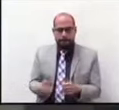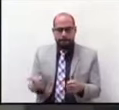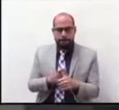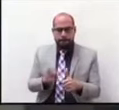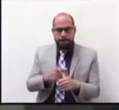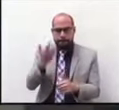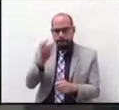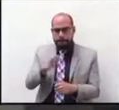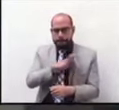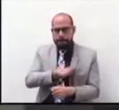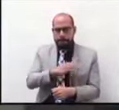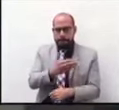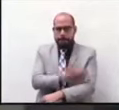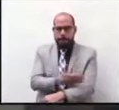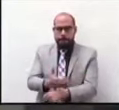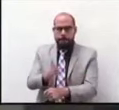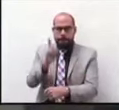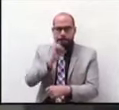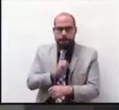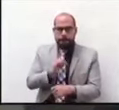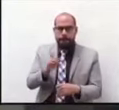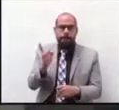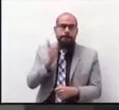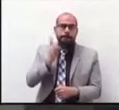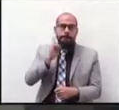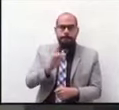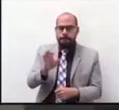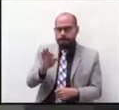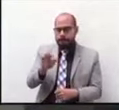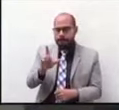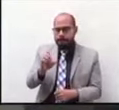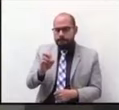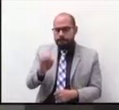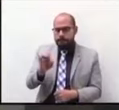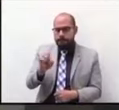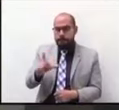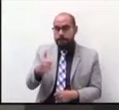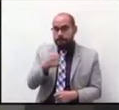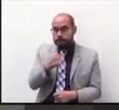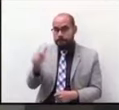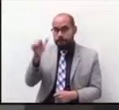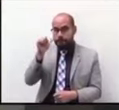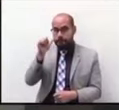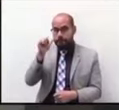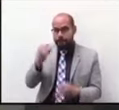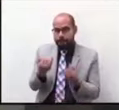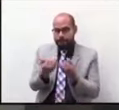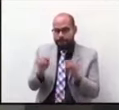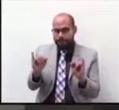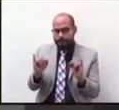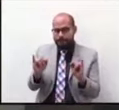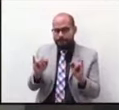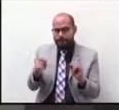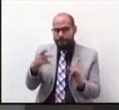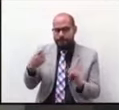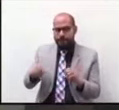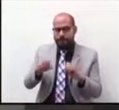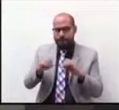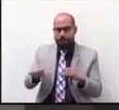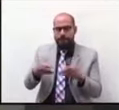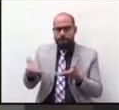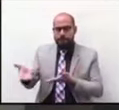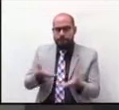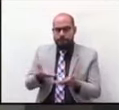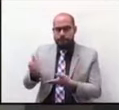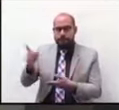Quiero felicitar a nuestra compañera la diputada florisel que el día de ayer inauguró sus oficinas de gestión allá en el distrito